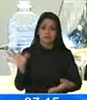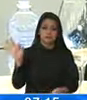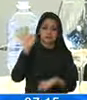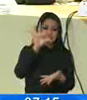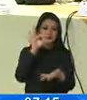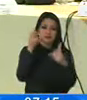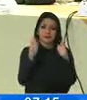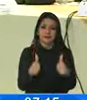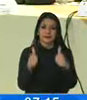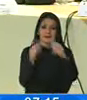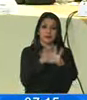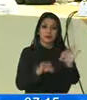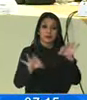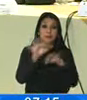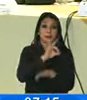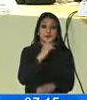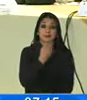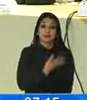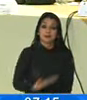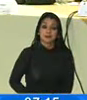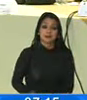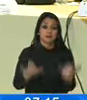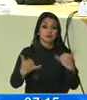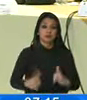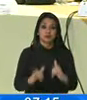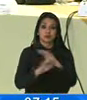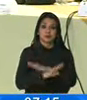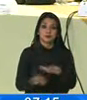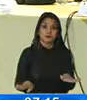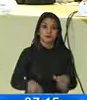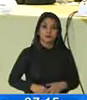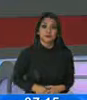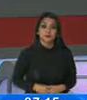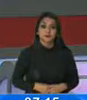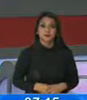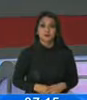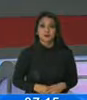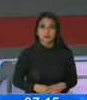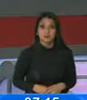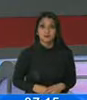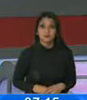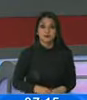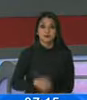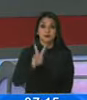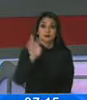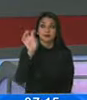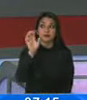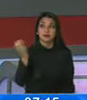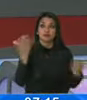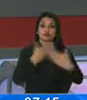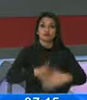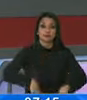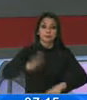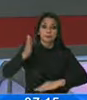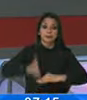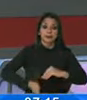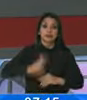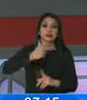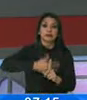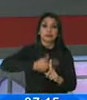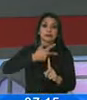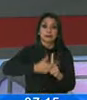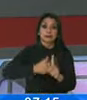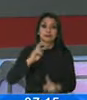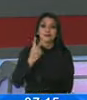terna para reemplazarlo definitivamente, informó Javier Gallo. Este 2 de enero finalizó el plazo de 3 meses de